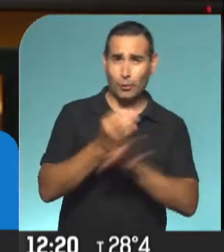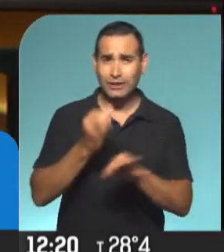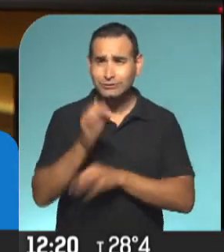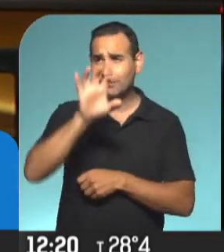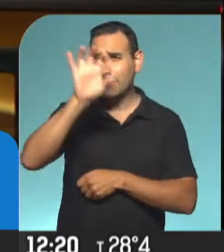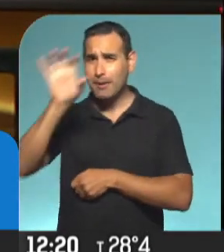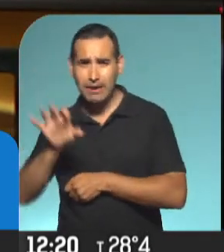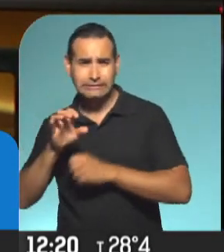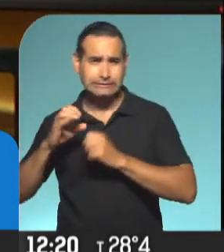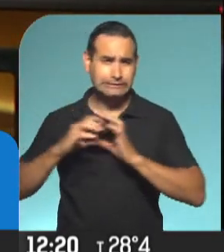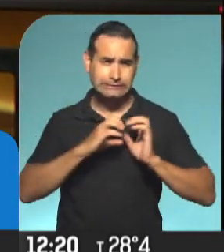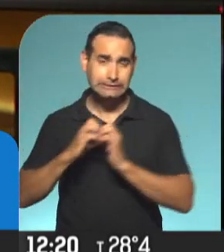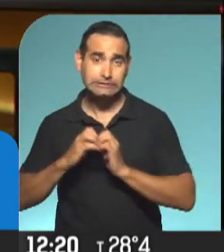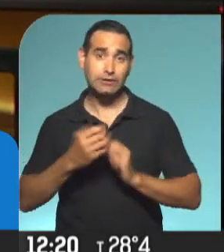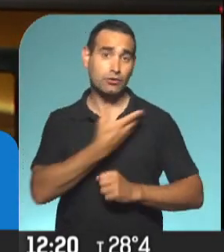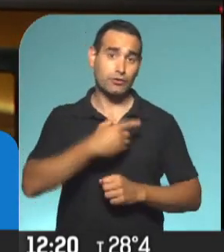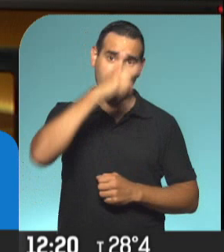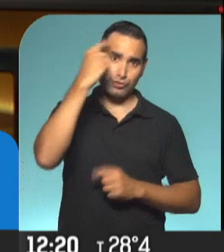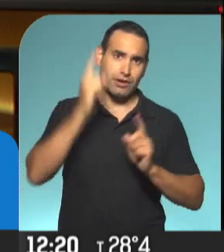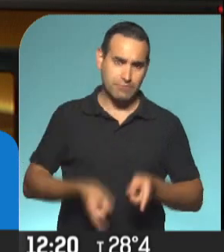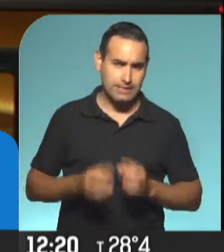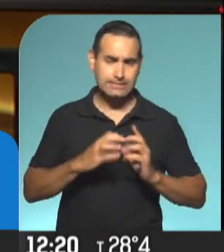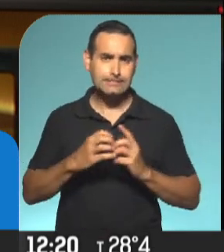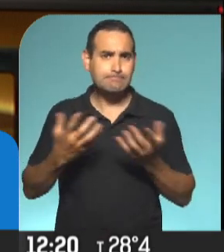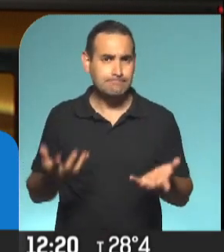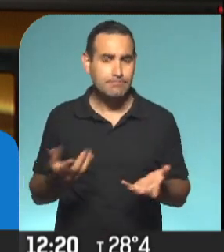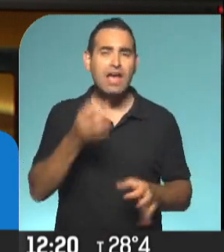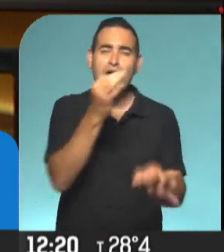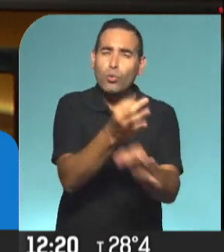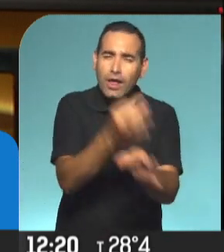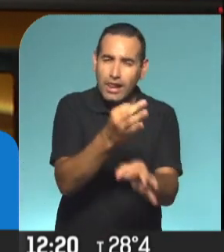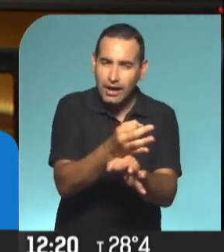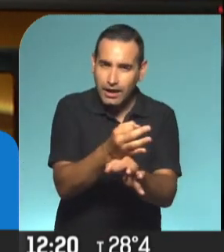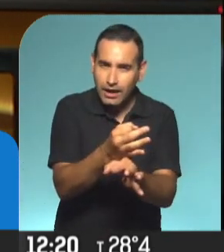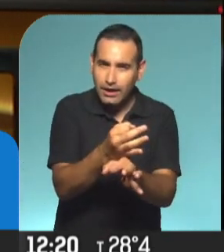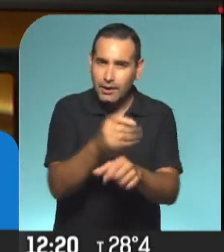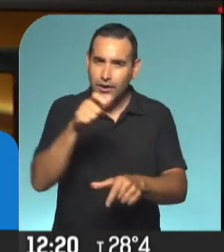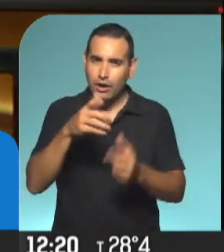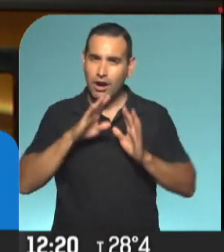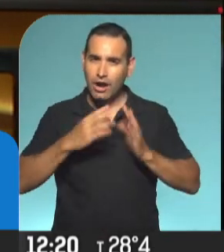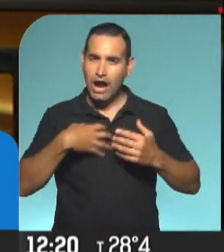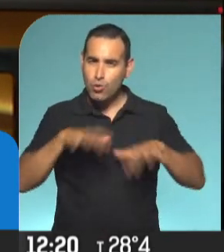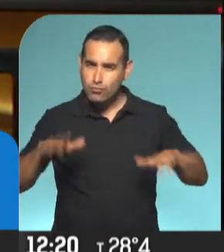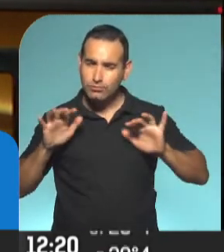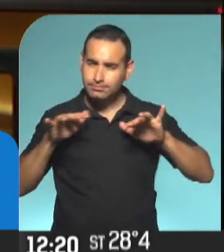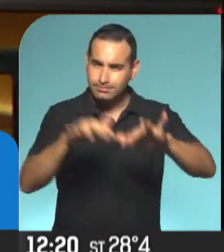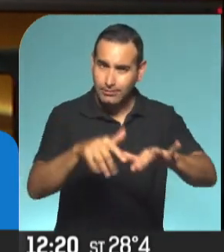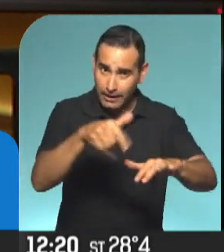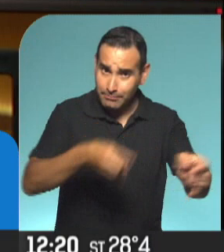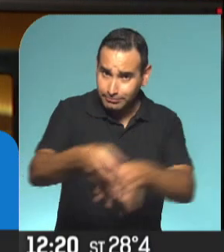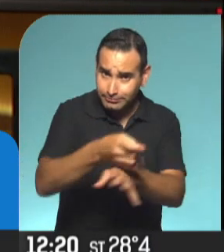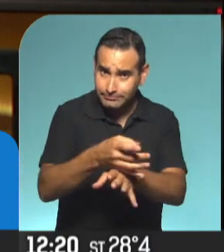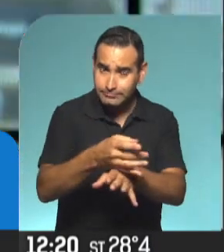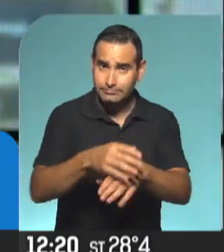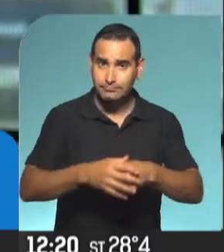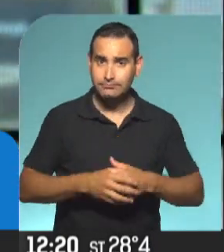cada distrito, se habla desde la Nación. ¿Es la escuela en su presencialidad un factor de contagio importante?